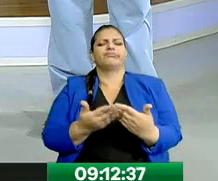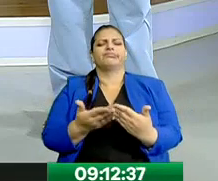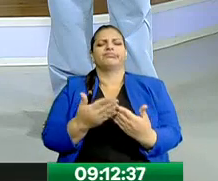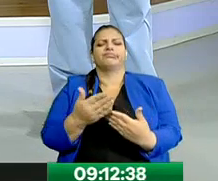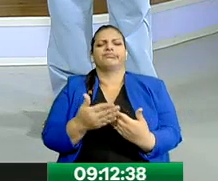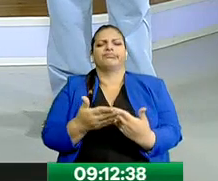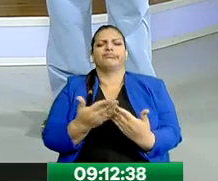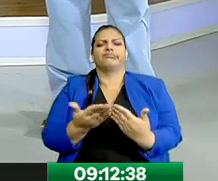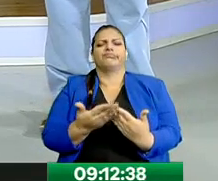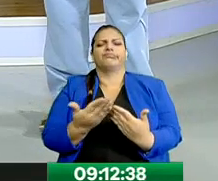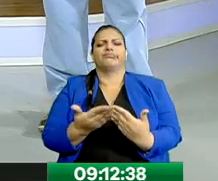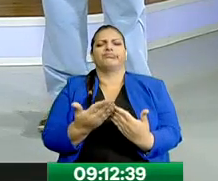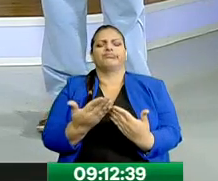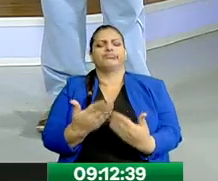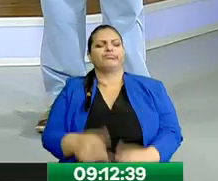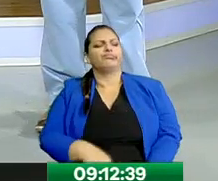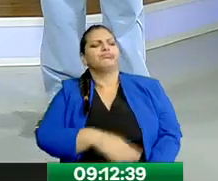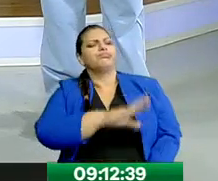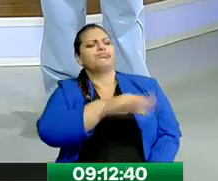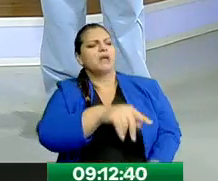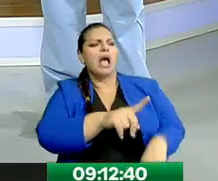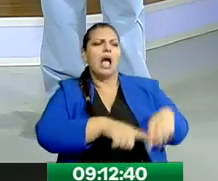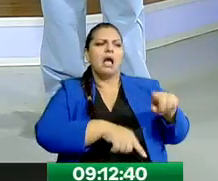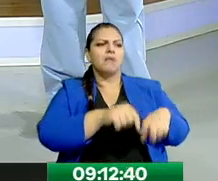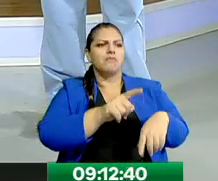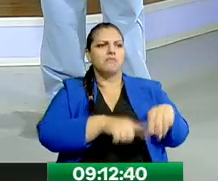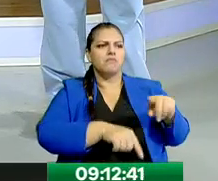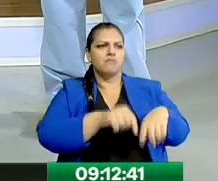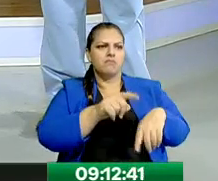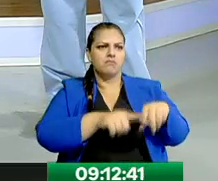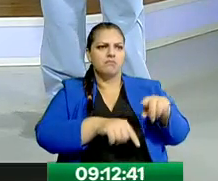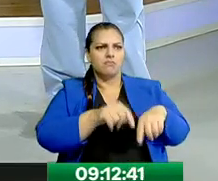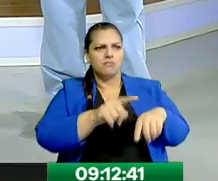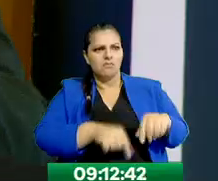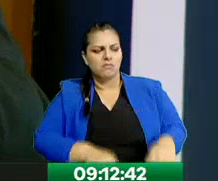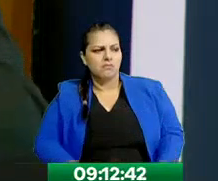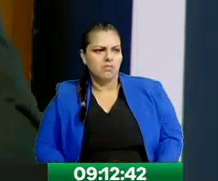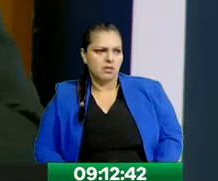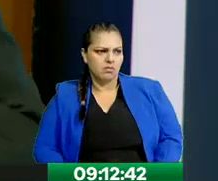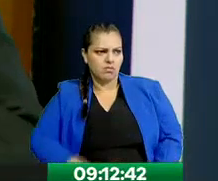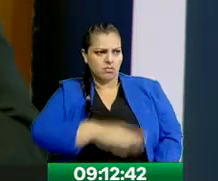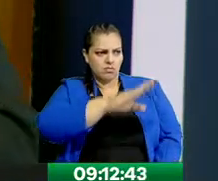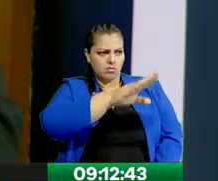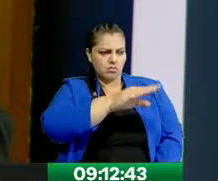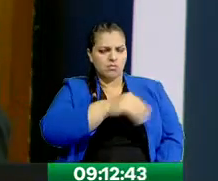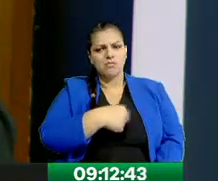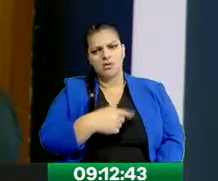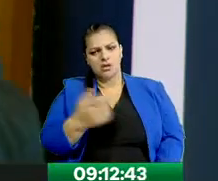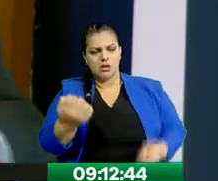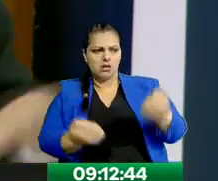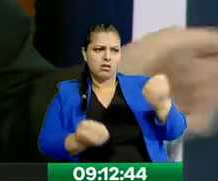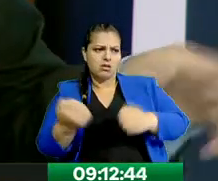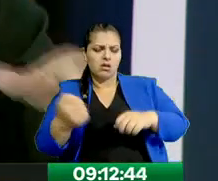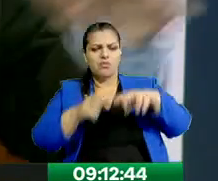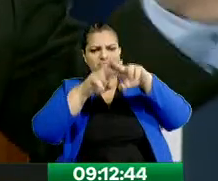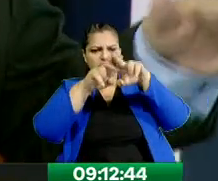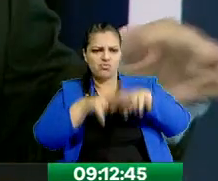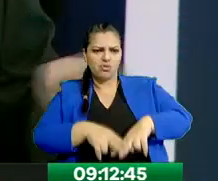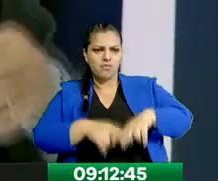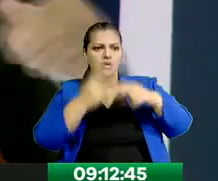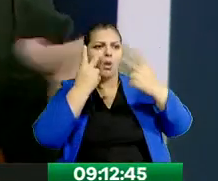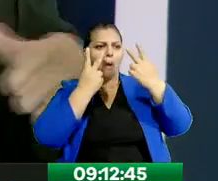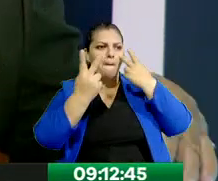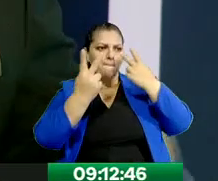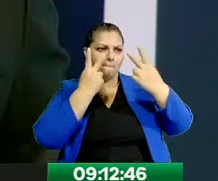un taller por ahí, un mecánico que es amigo, le diga, mírame ahí al ojo, le diga, a ver, hazme, enseña con las luces, déjame ver la rueda, si tiene aire, y eso es